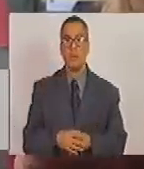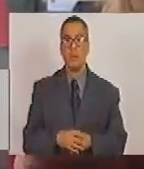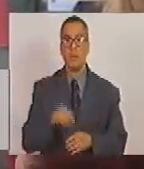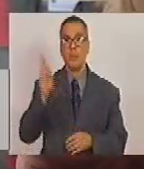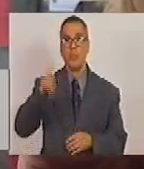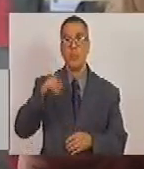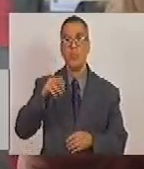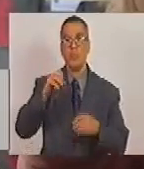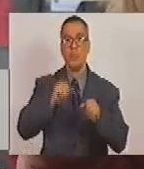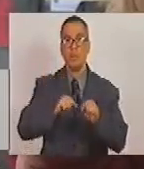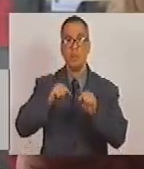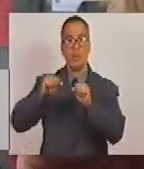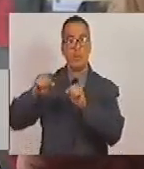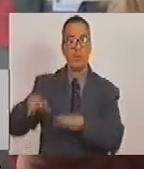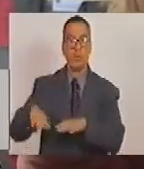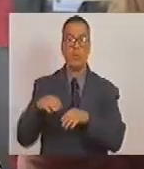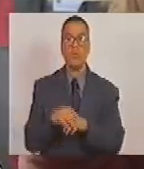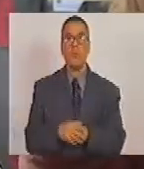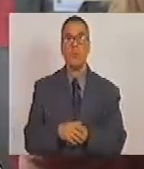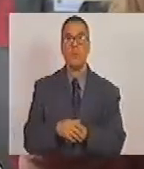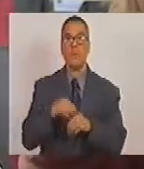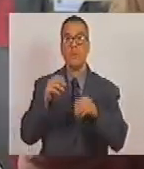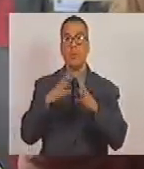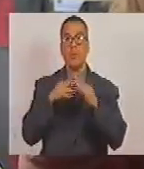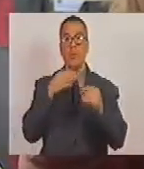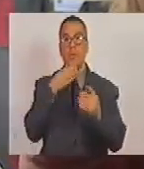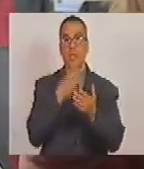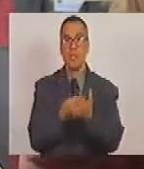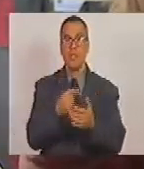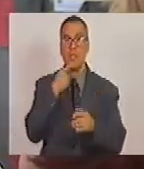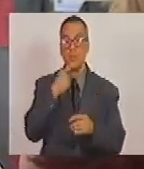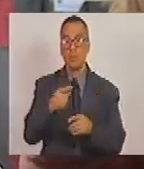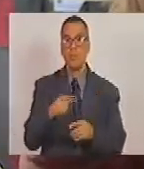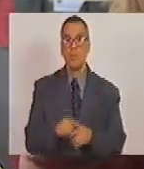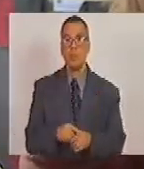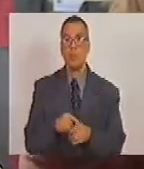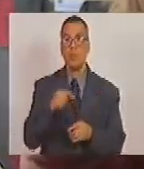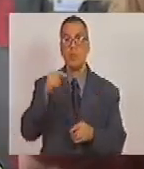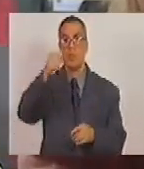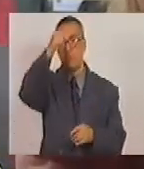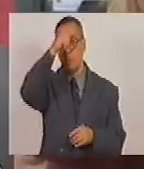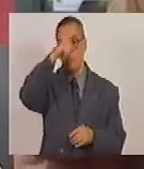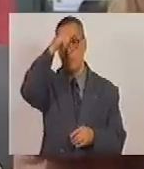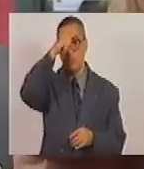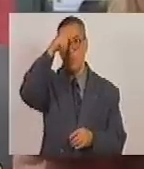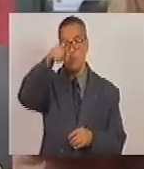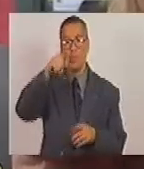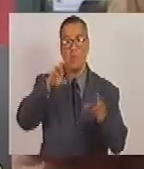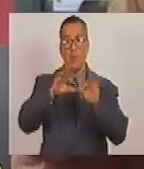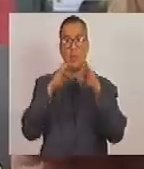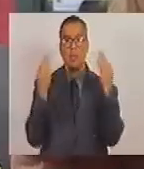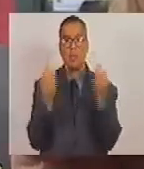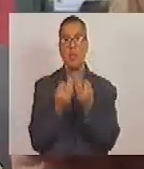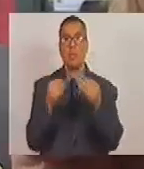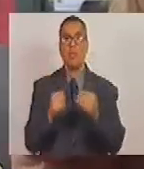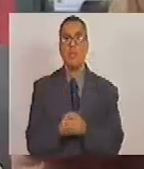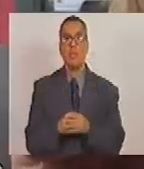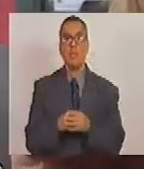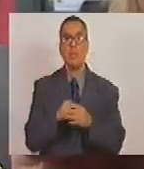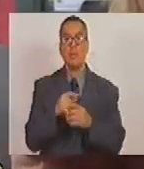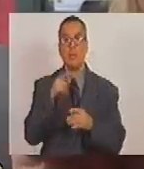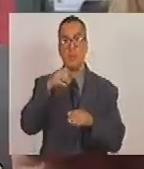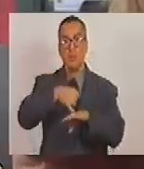nunca abandonó. Su frase favorita era domingo, familia, su